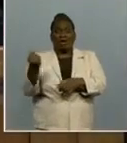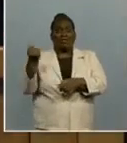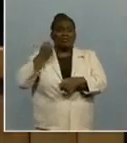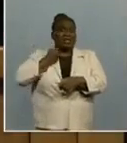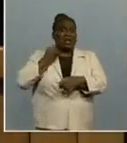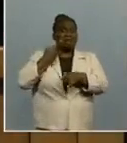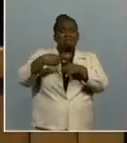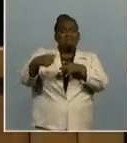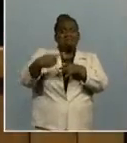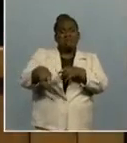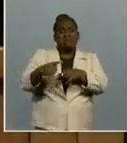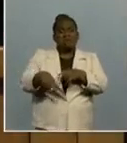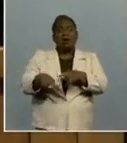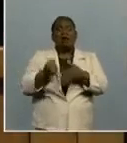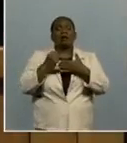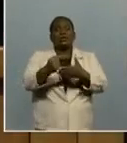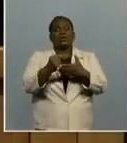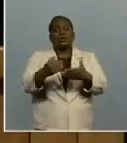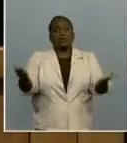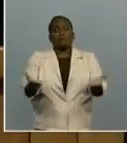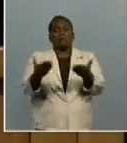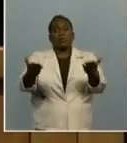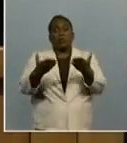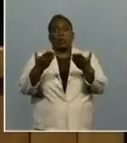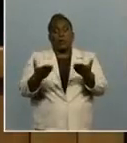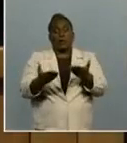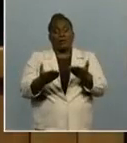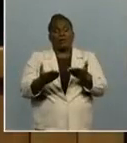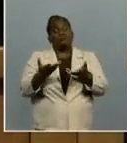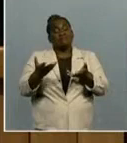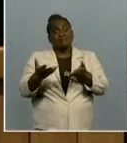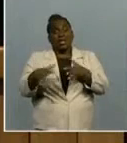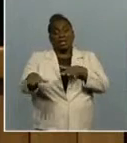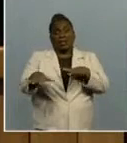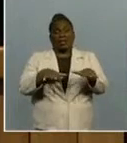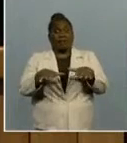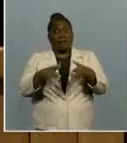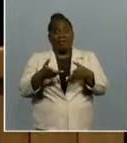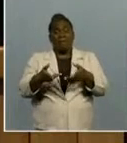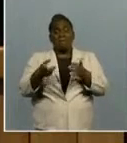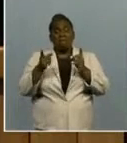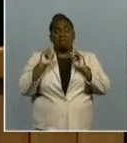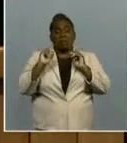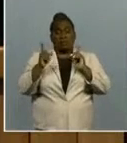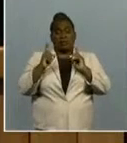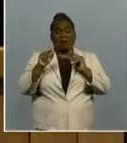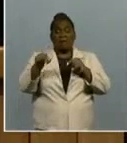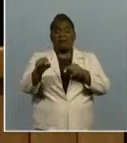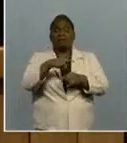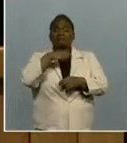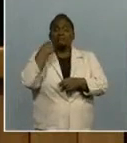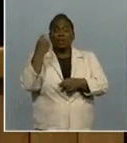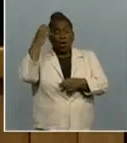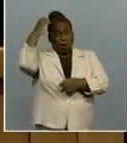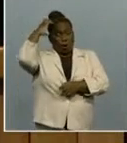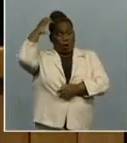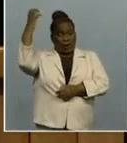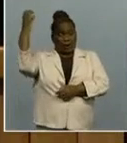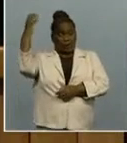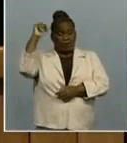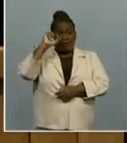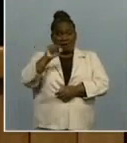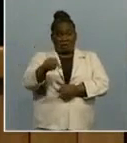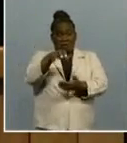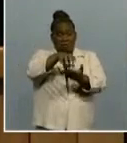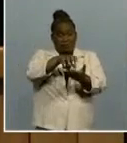todo tipo contribuyen a promover la inestabilidad política en el intento de derrocar gobiernos allí donde no se ha logrado